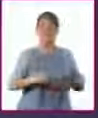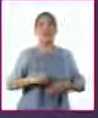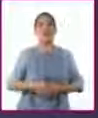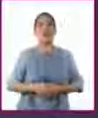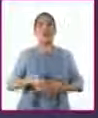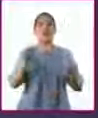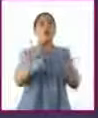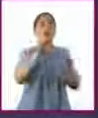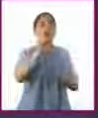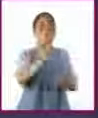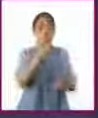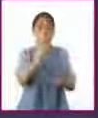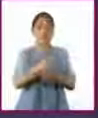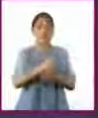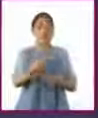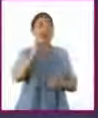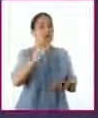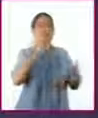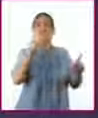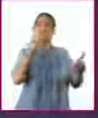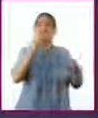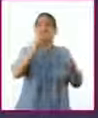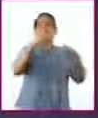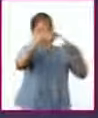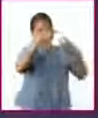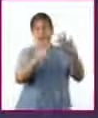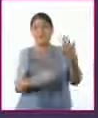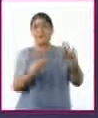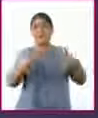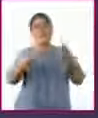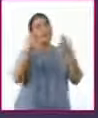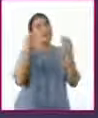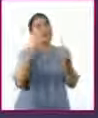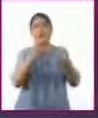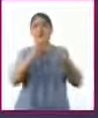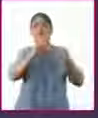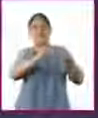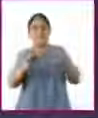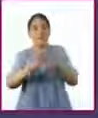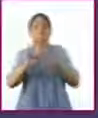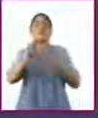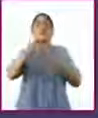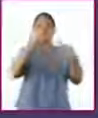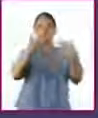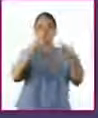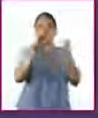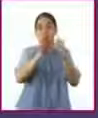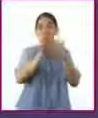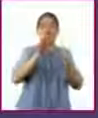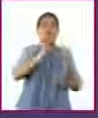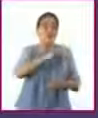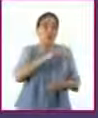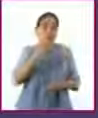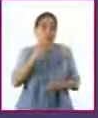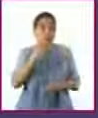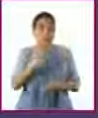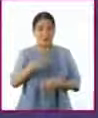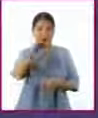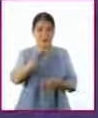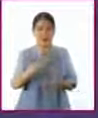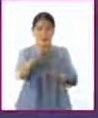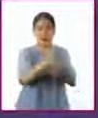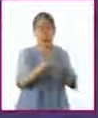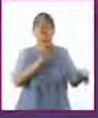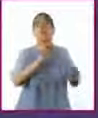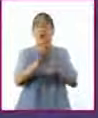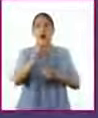primera mano hay muchos tipos de fuentes y estas tienen distintas funciones. ¿Pudieron identificar en qué tipo